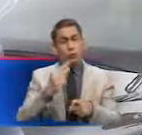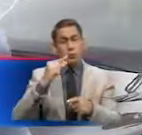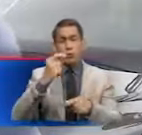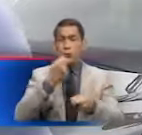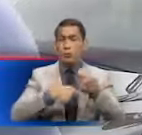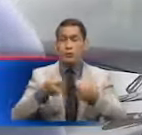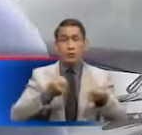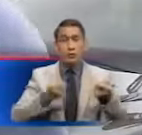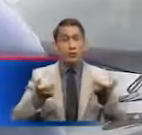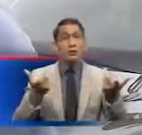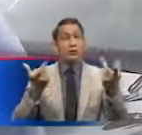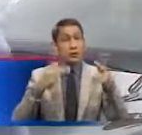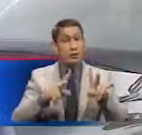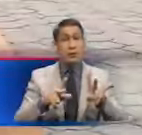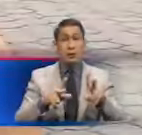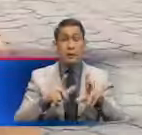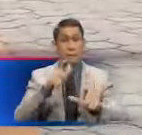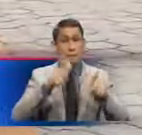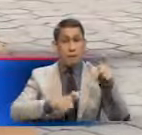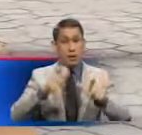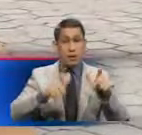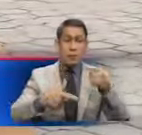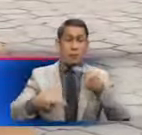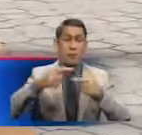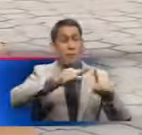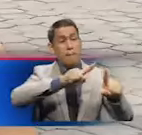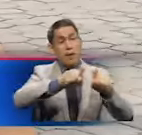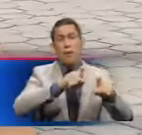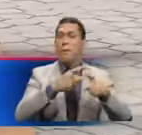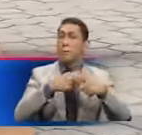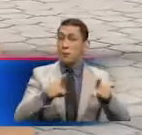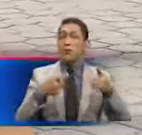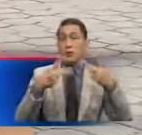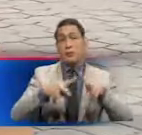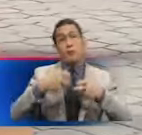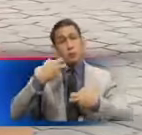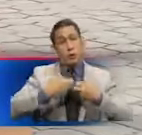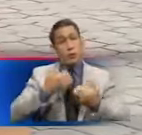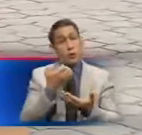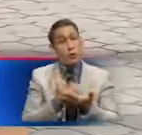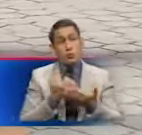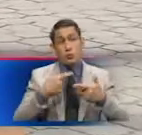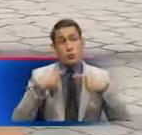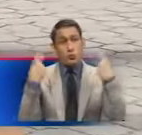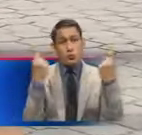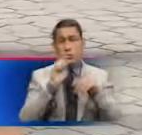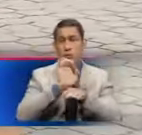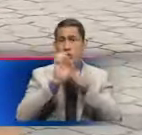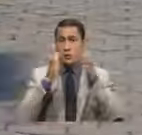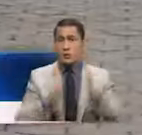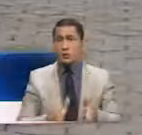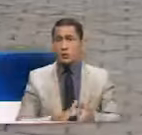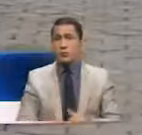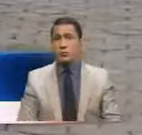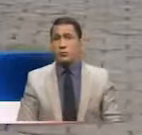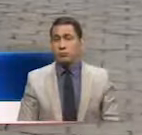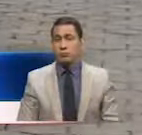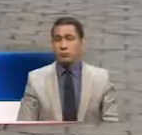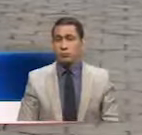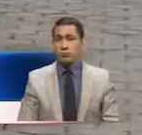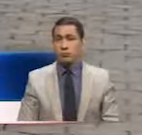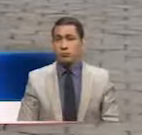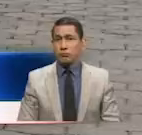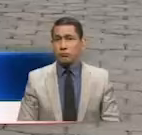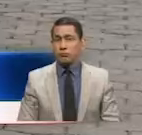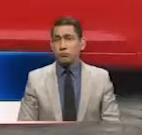general está bastante dudoso. En este año, la mayoría de las personas que hemos revisado no aplican el crédito. Ante esto, el